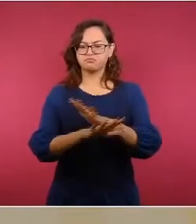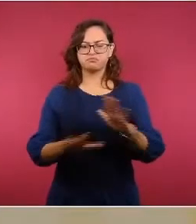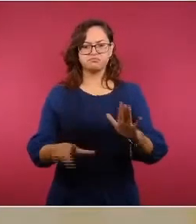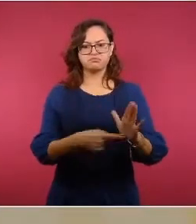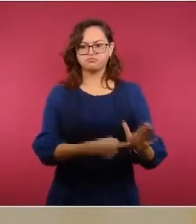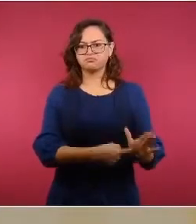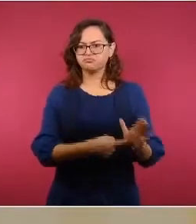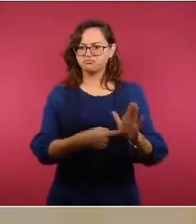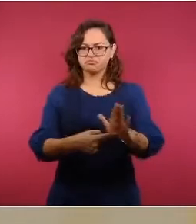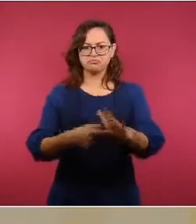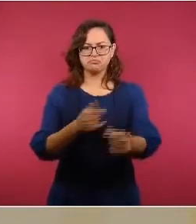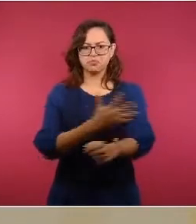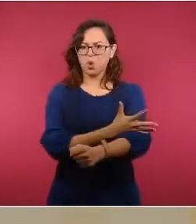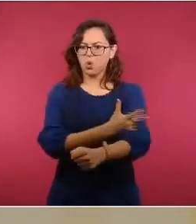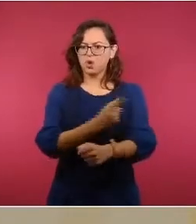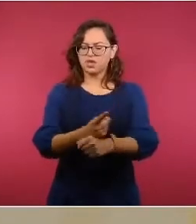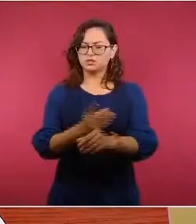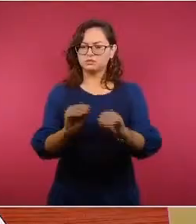o